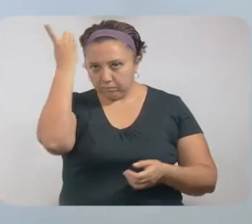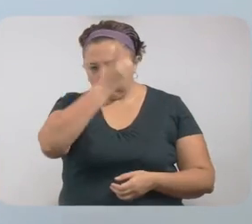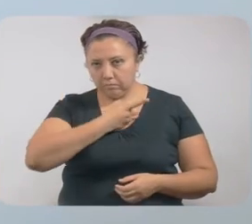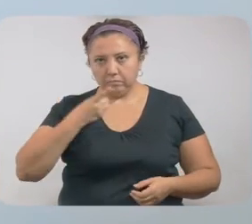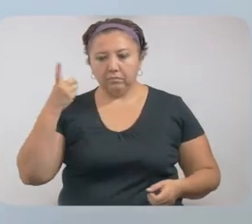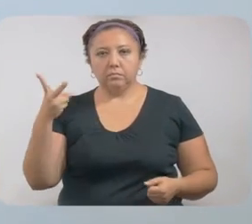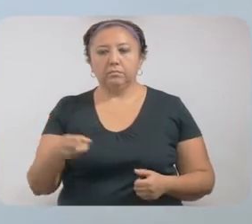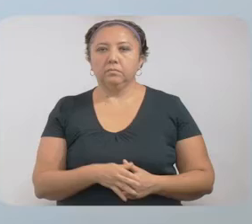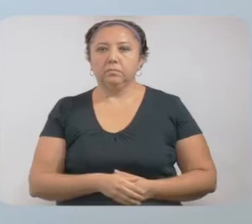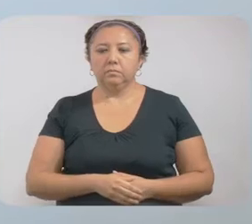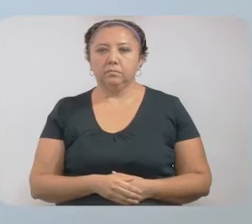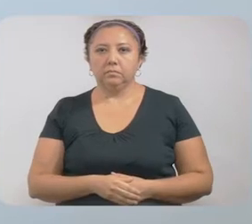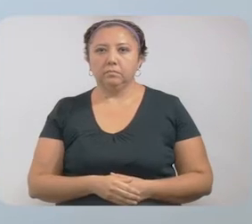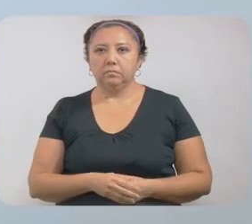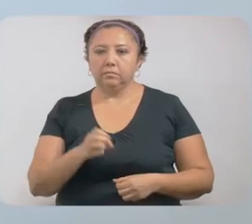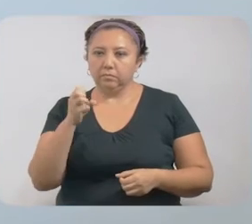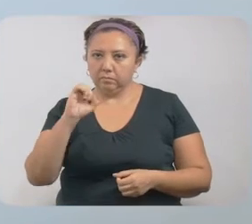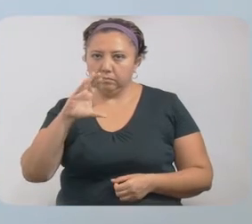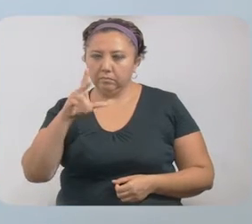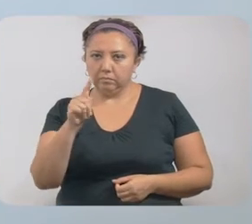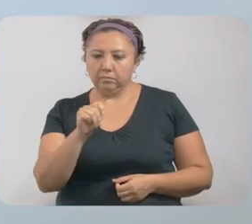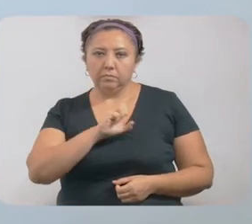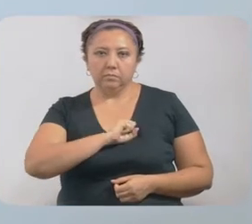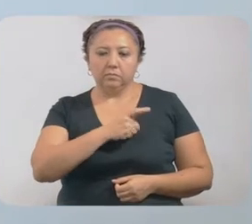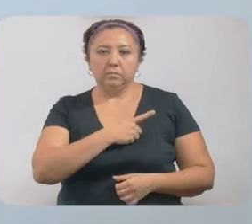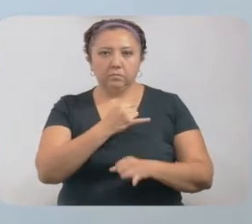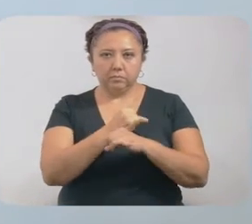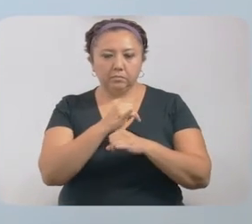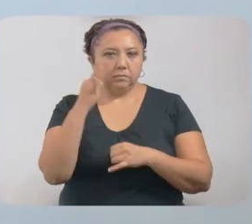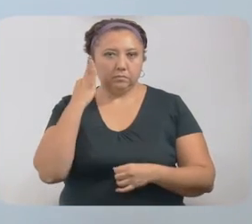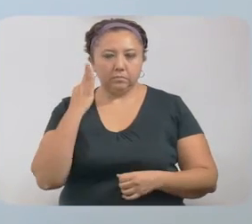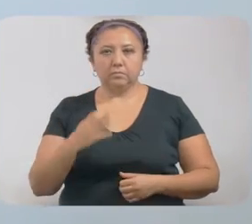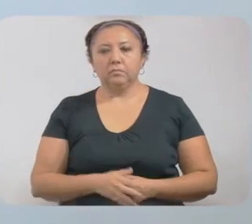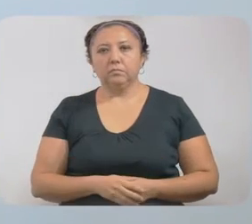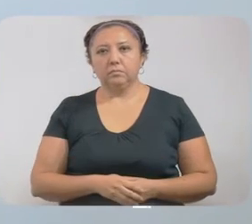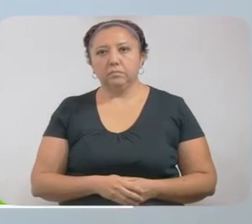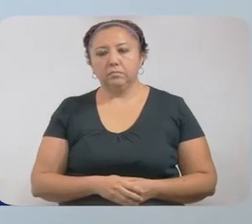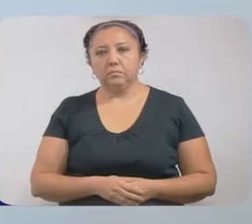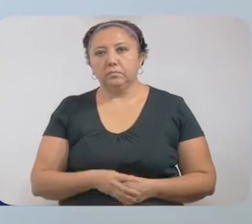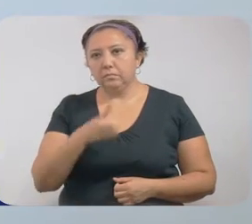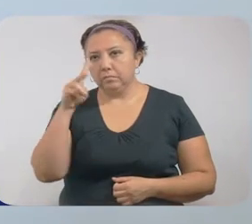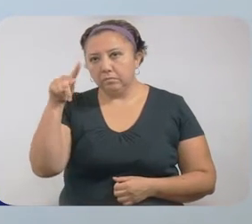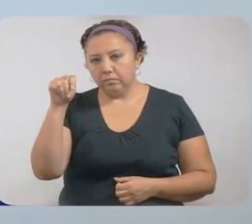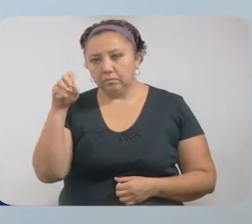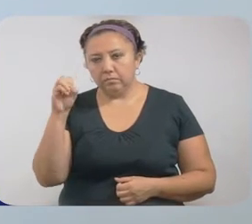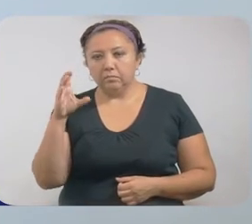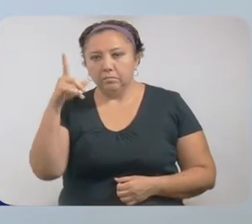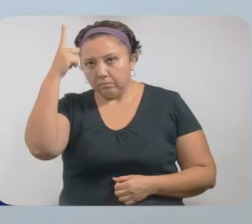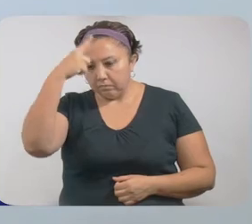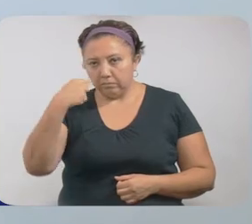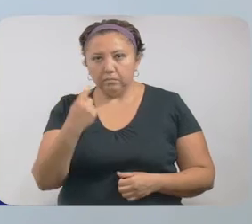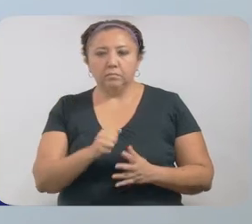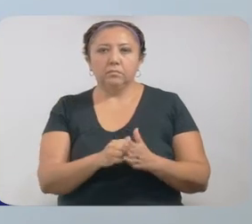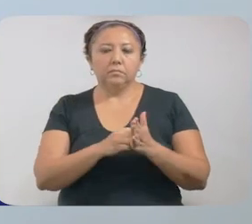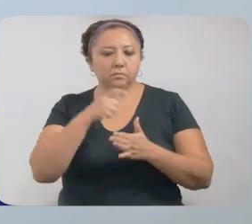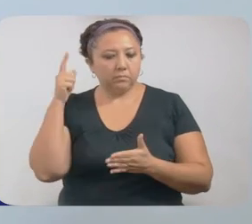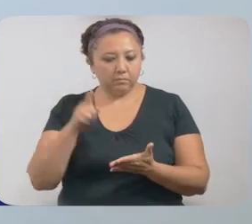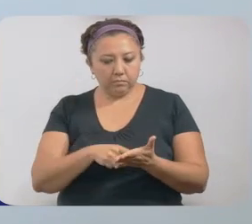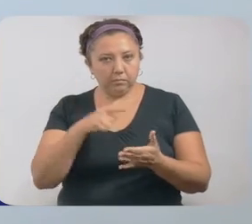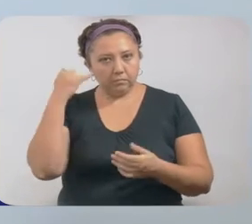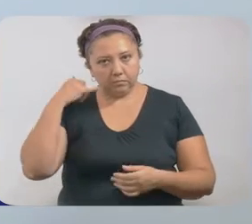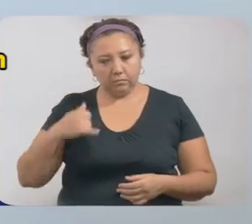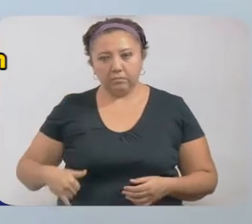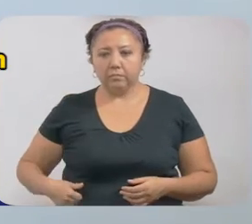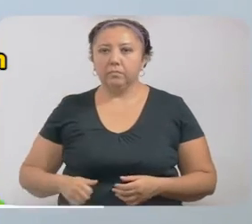diagnóstico automatizado. El chat de la salud vía la red social de Facebook. La aplicación Meditoc para los sistemas Android y